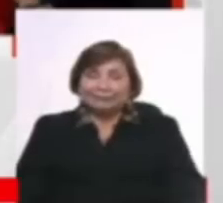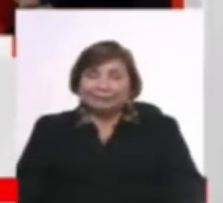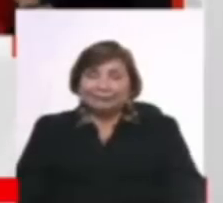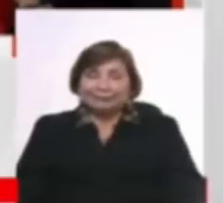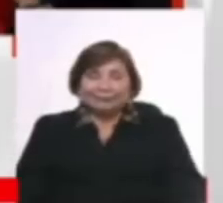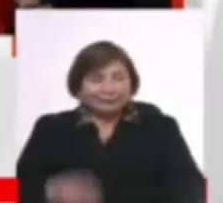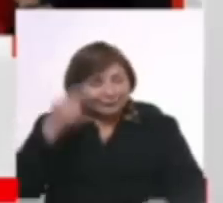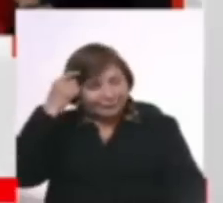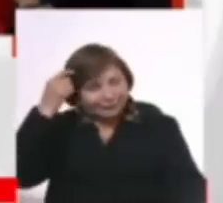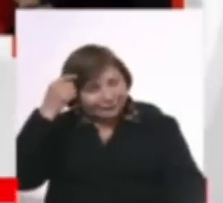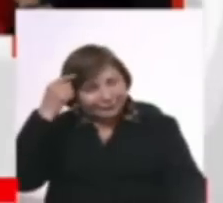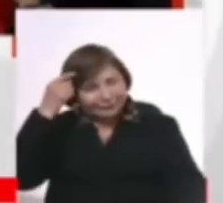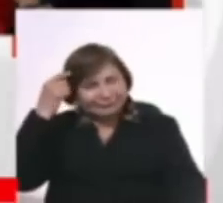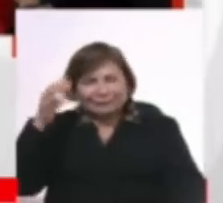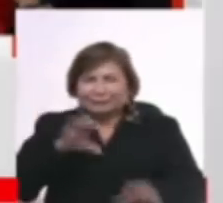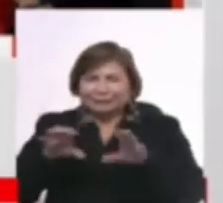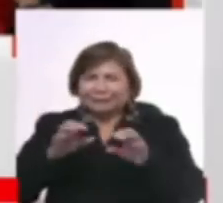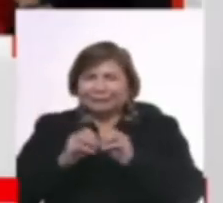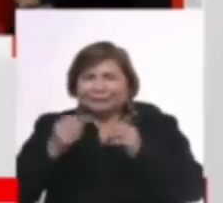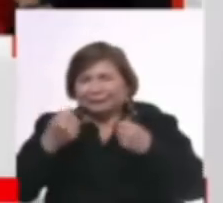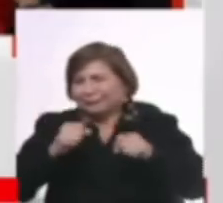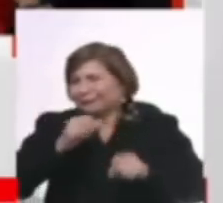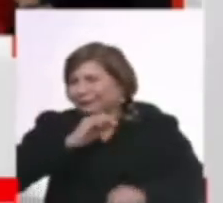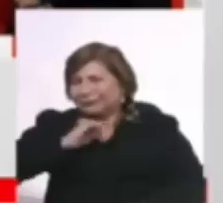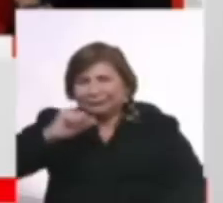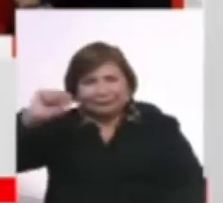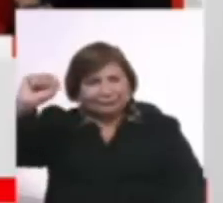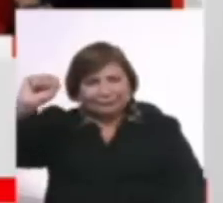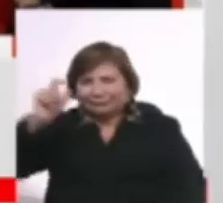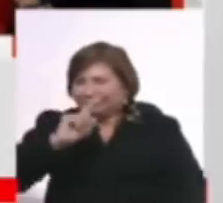que recapacite y que no haga el intento de viajar,